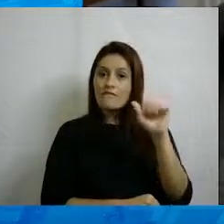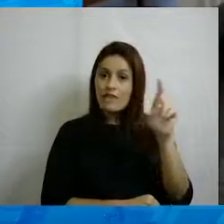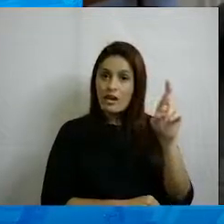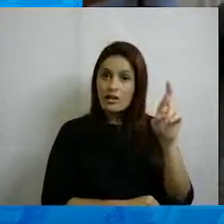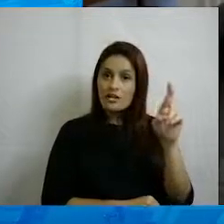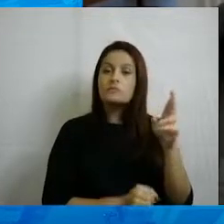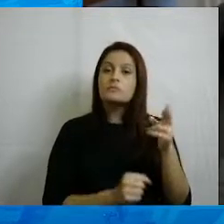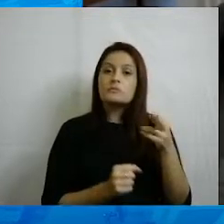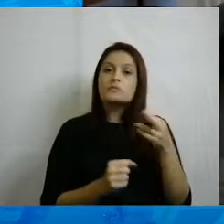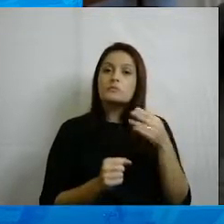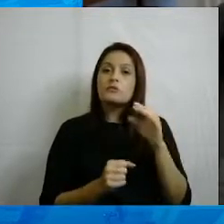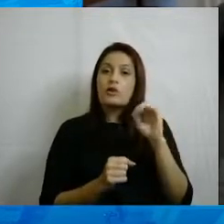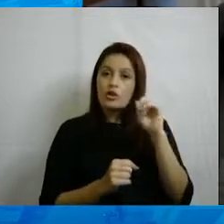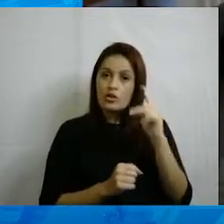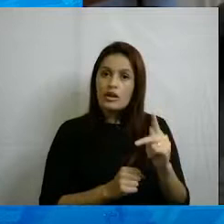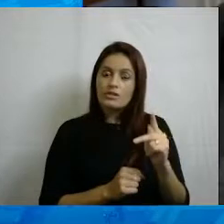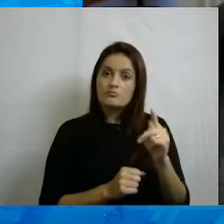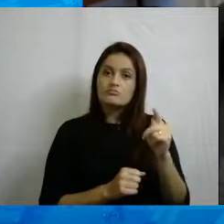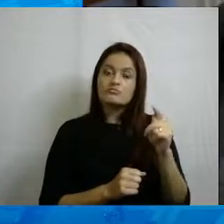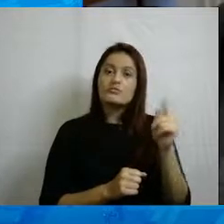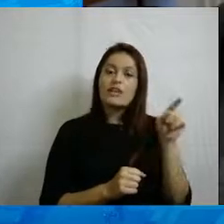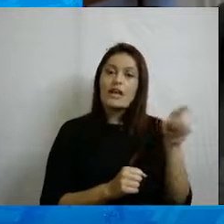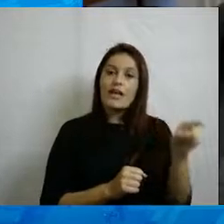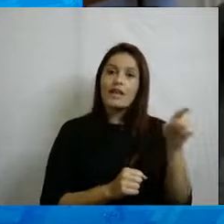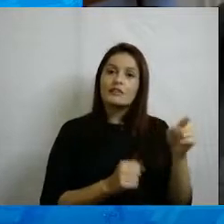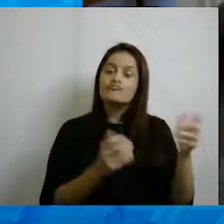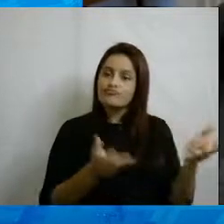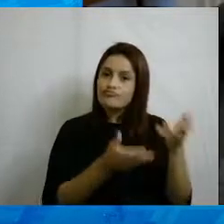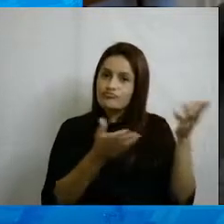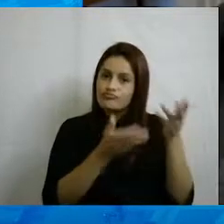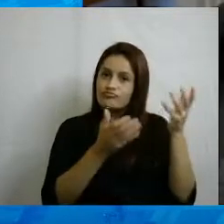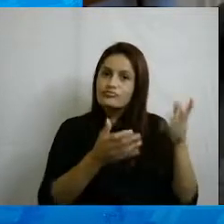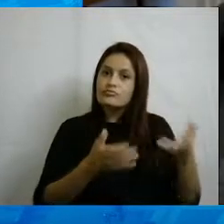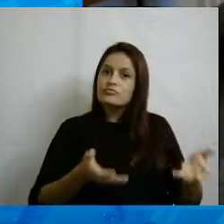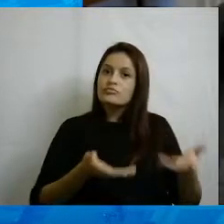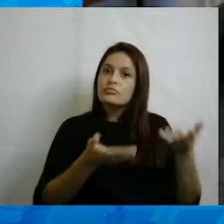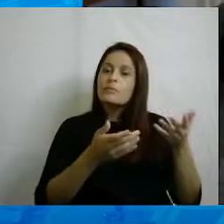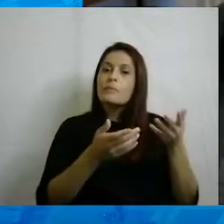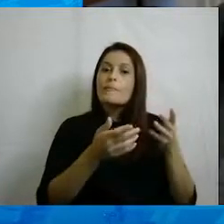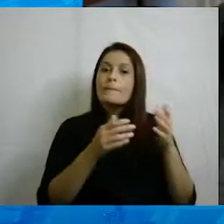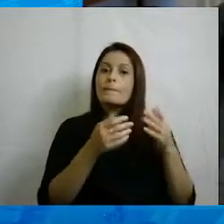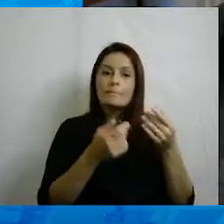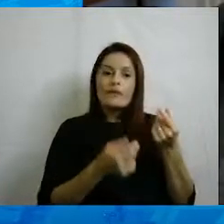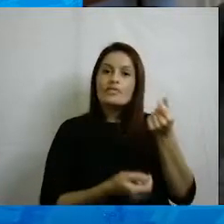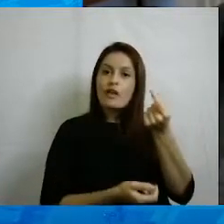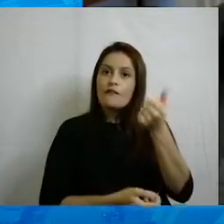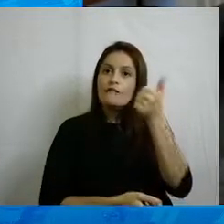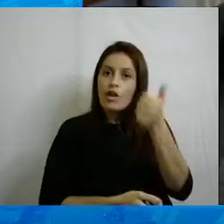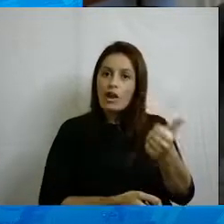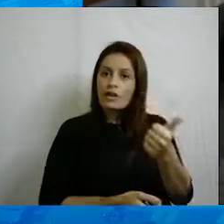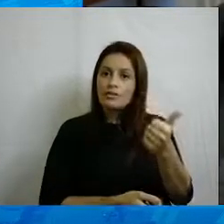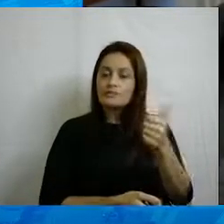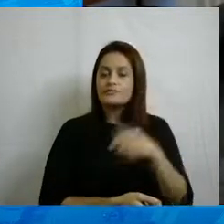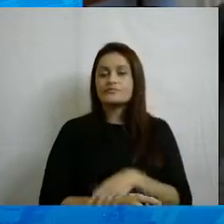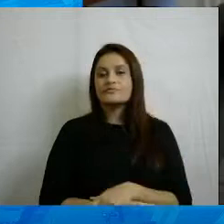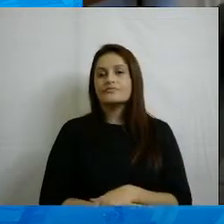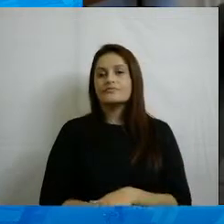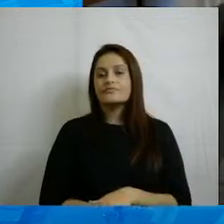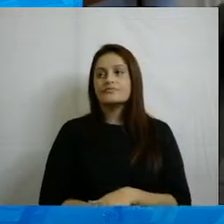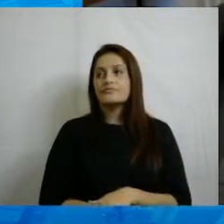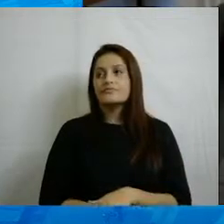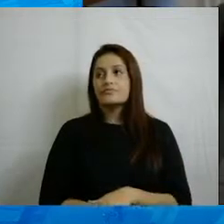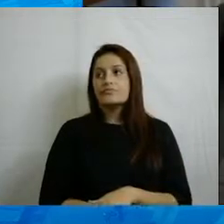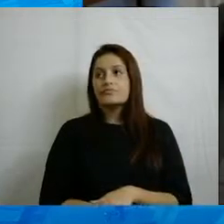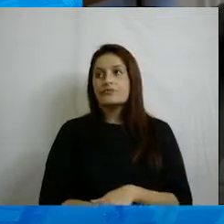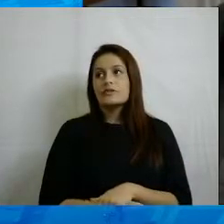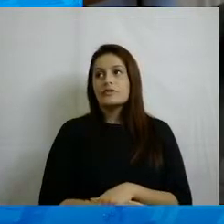al bulevar, les vamos a hacer la guerra y nosotros vamos a tirar adelante el bulevar y vamos a ofrecer productos de calidad y a precio justo. Y entre más,